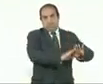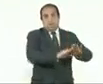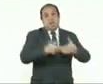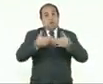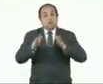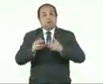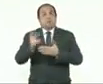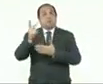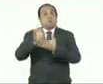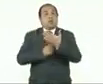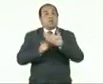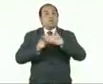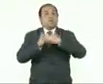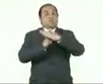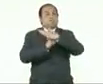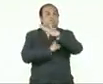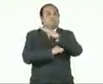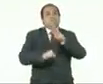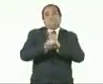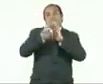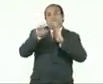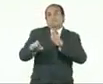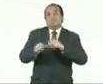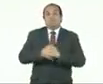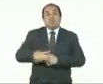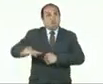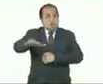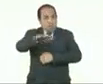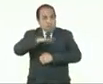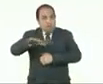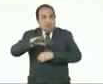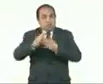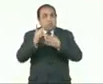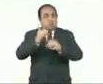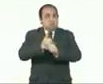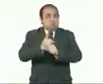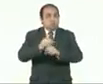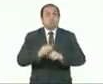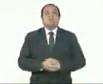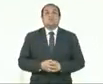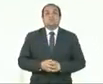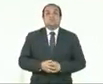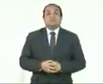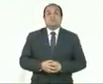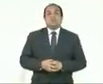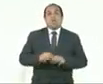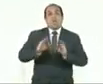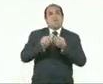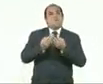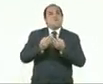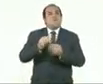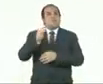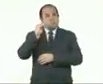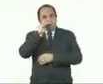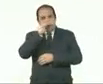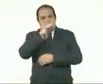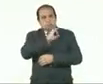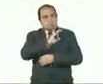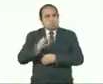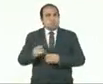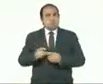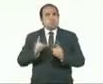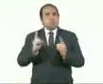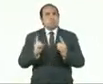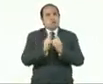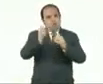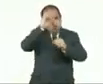programa Pilares, por ejemplo, que son espacios comunitarios en donde de manera gratuita se pueden acercar a